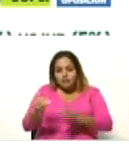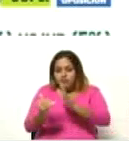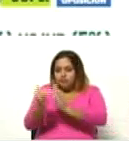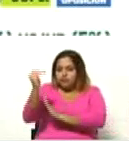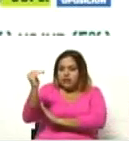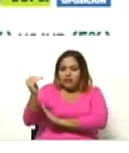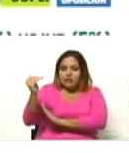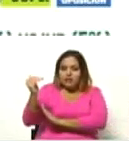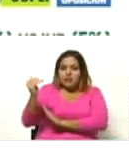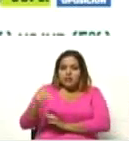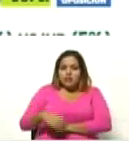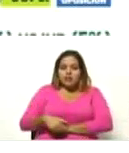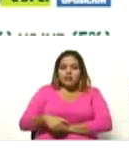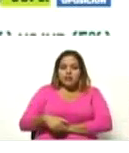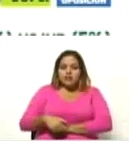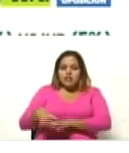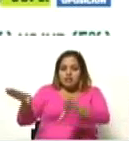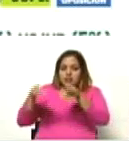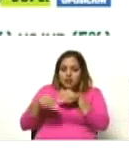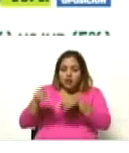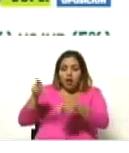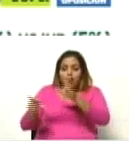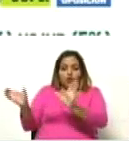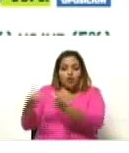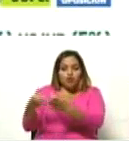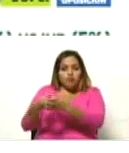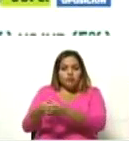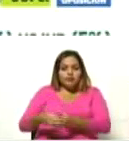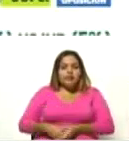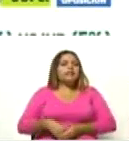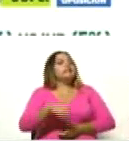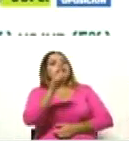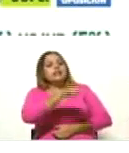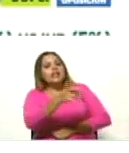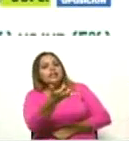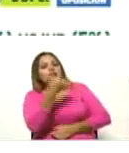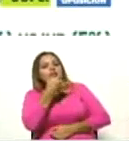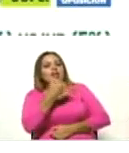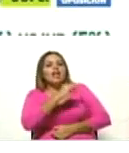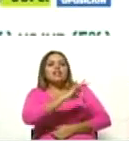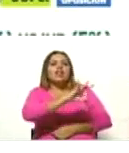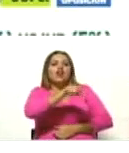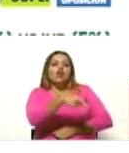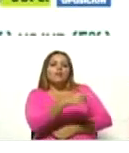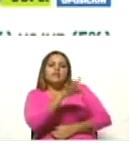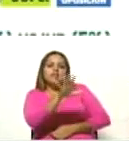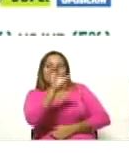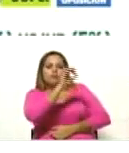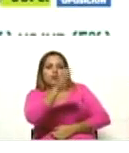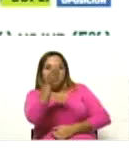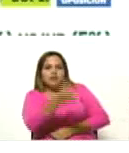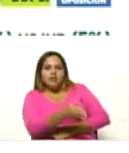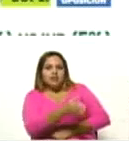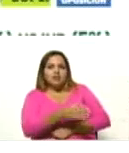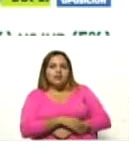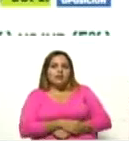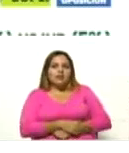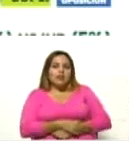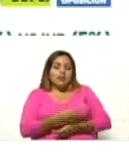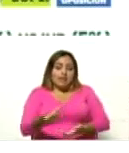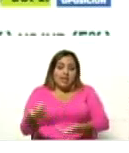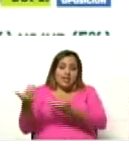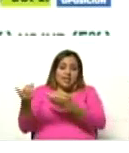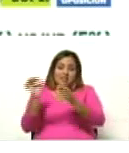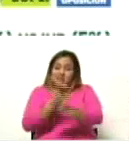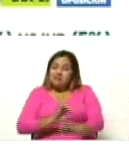niveles de aprobación de algunos partidos que están aquí? Exacto. El error muestral es de 3.5%. Y aquí